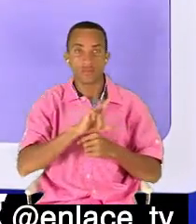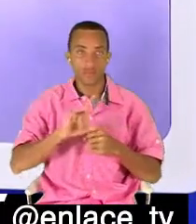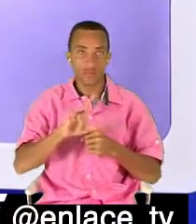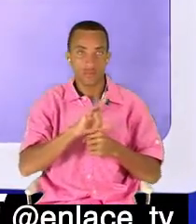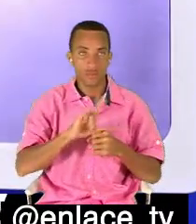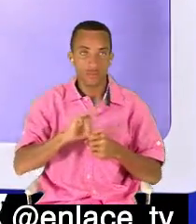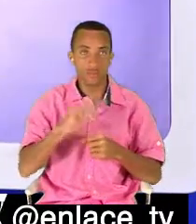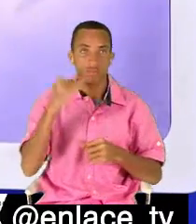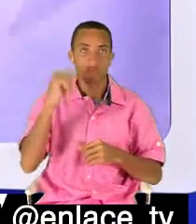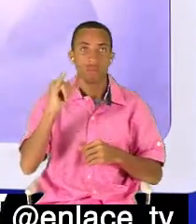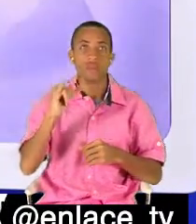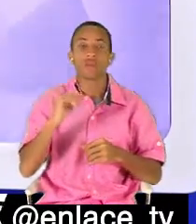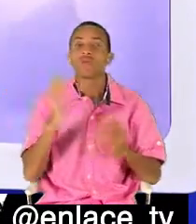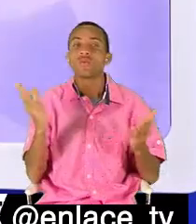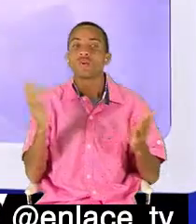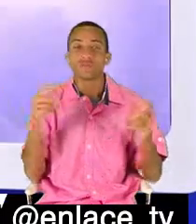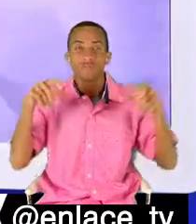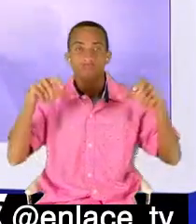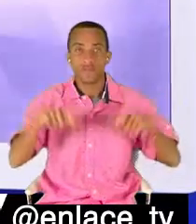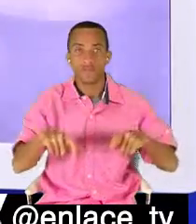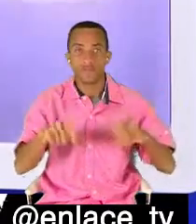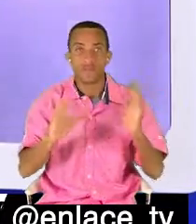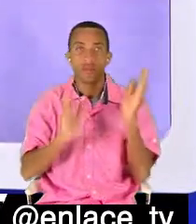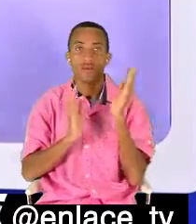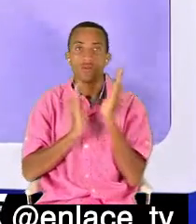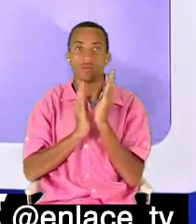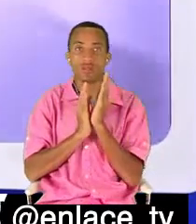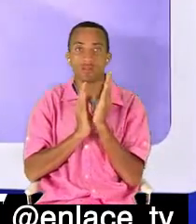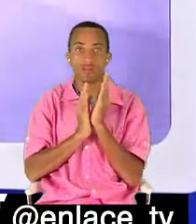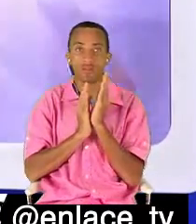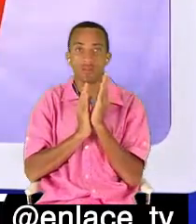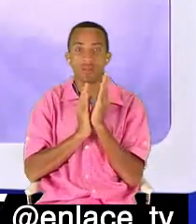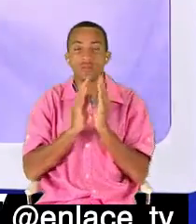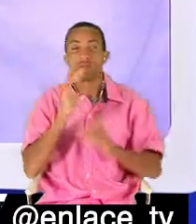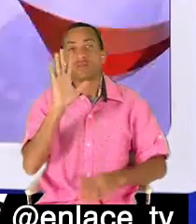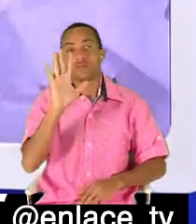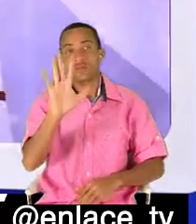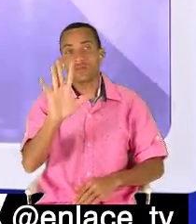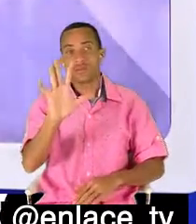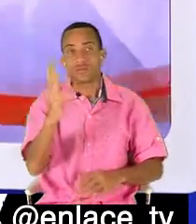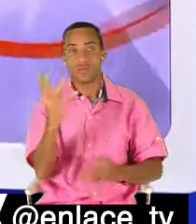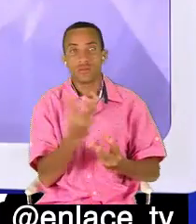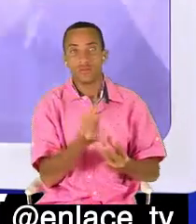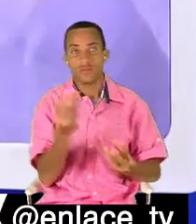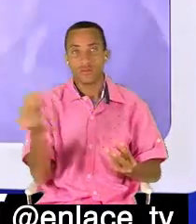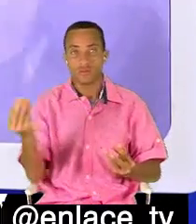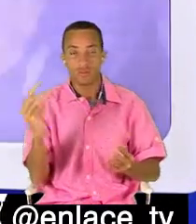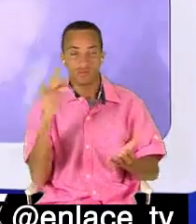en la cancha Aguas Claras de baloncesto. 5 equipos, 5 quintetos participan en este torneo.